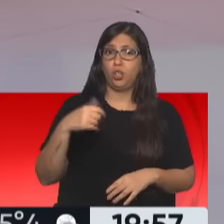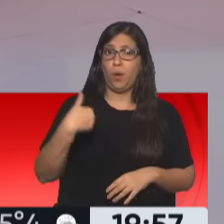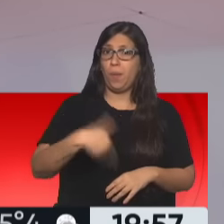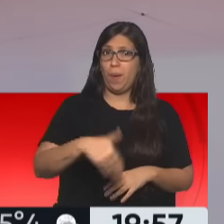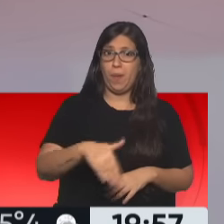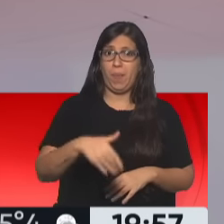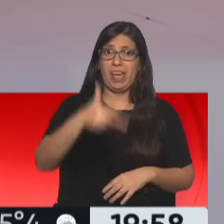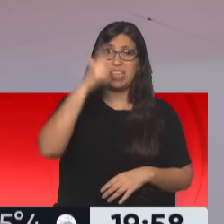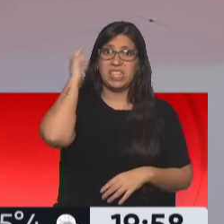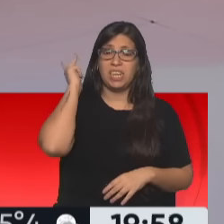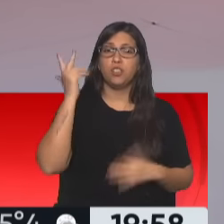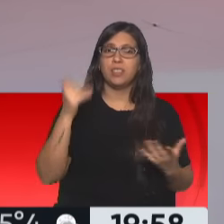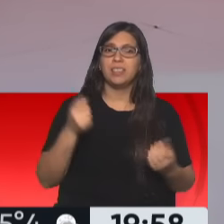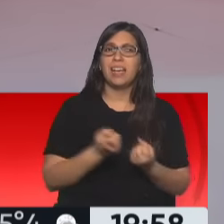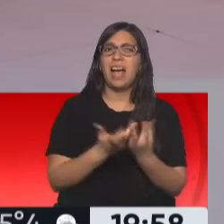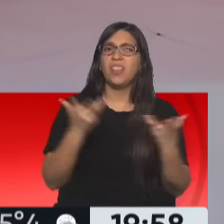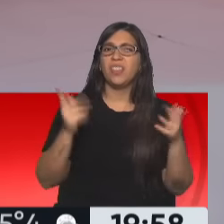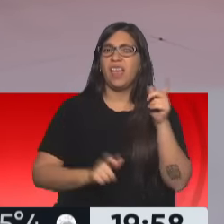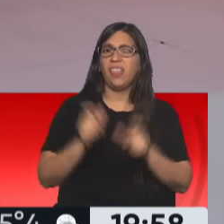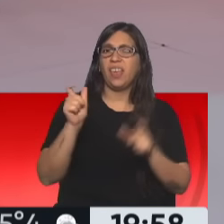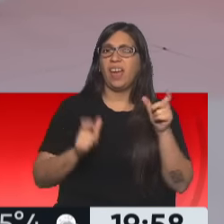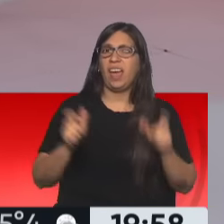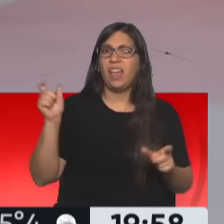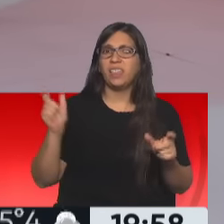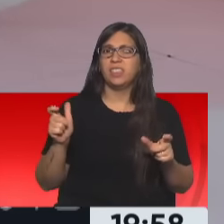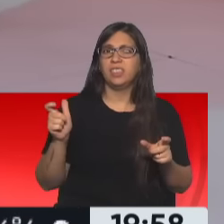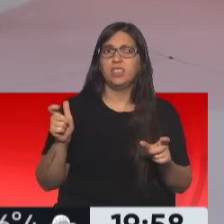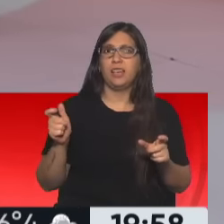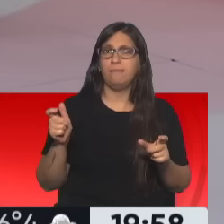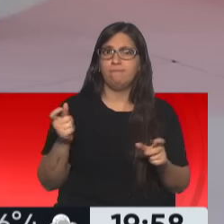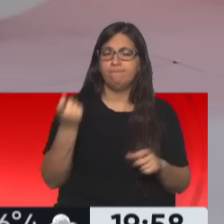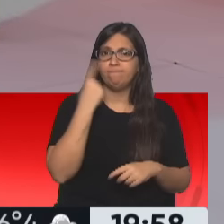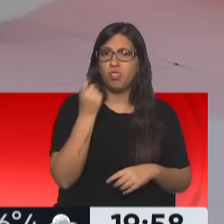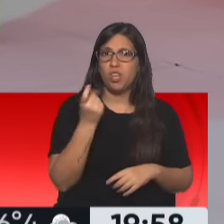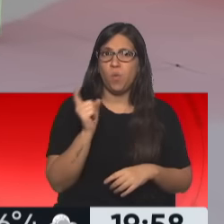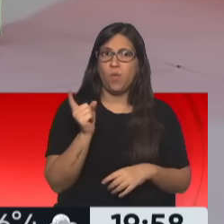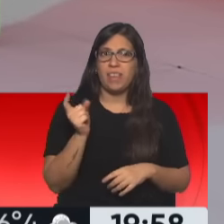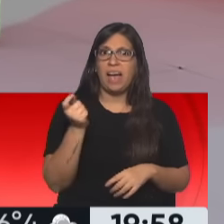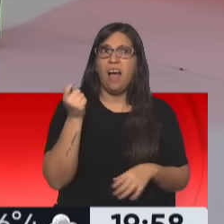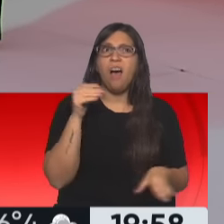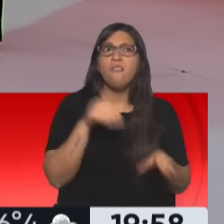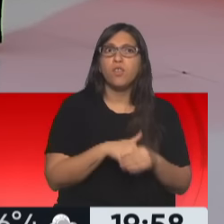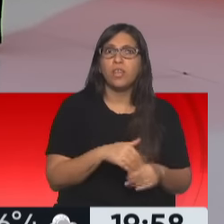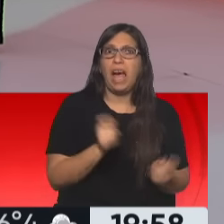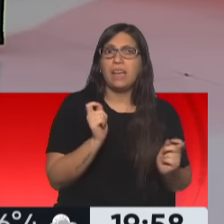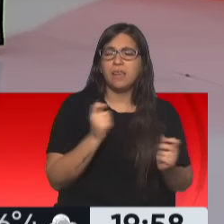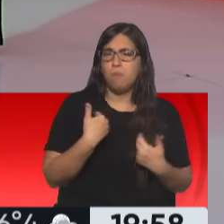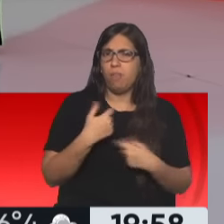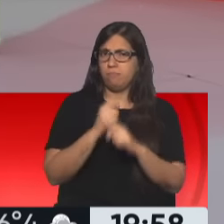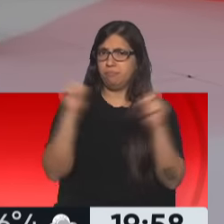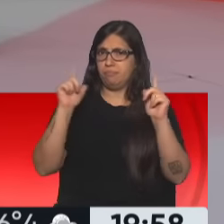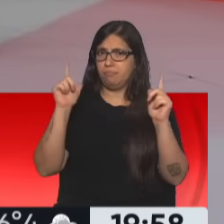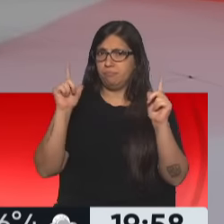lo que sostienen es que hay un porcentaje que pueden no estar registrando y no se descarta, digamos, alguna sorpresa, pero al menos hasta ahora este es